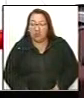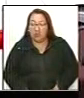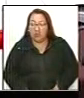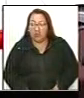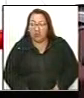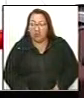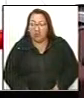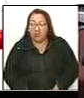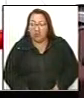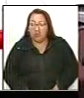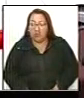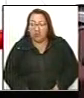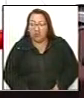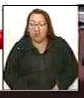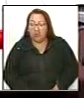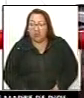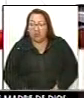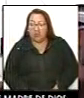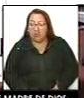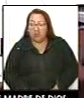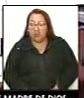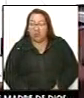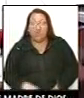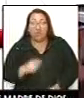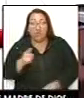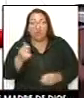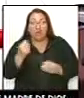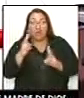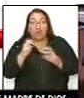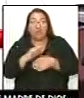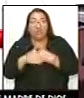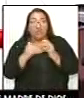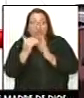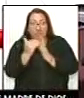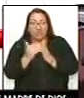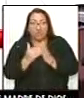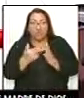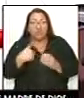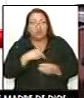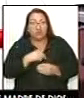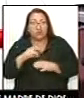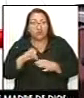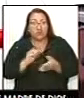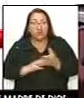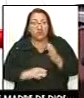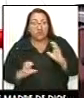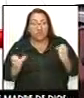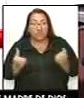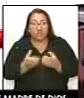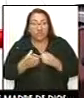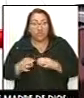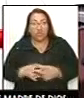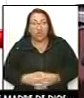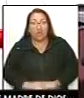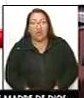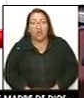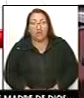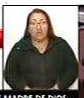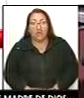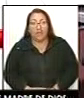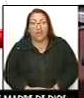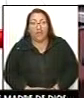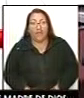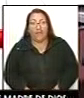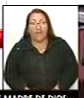que yo he llamado la atención es que, siendo ese el argumento de que simplemente estamos haciendo que el Congreso haga lo que ya hizo el